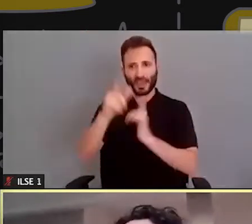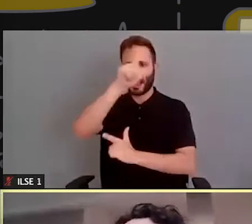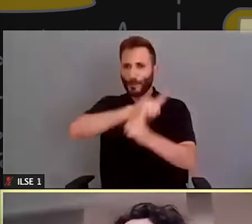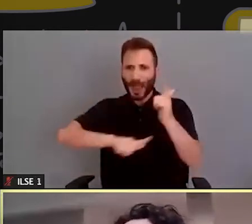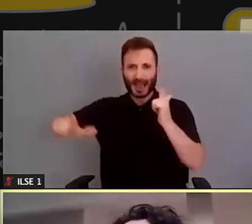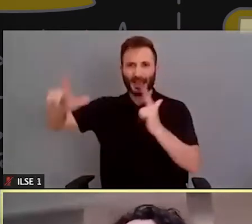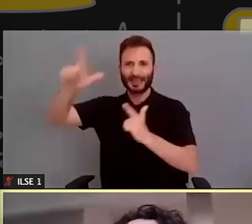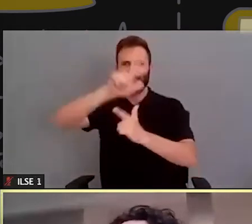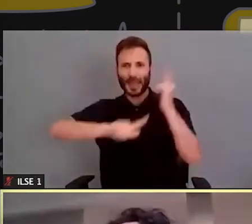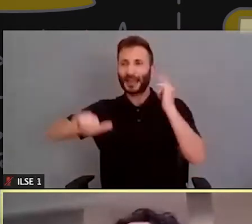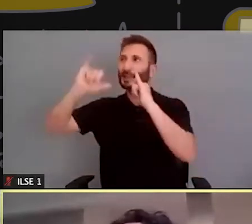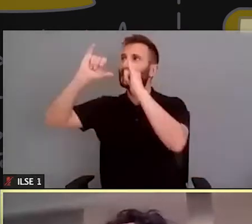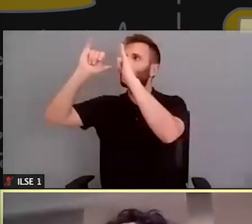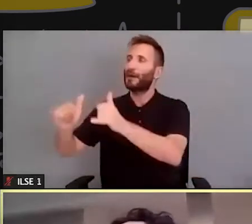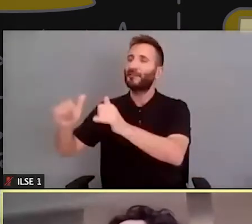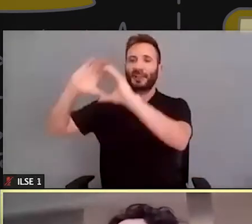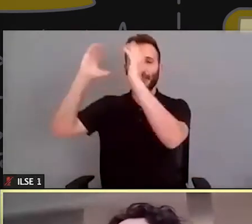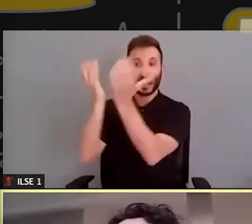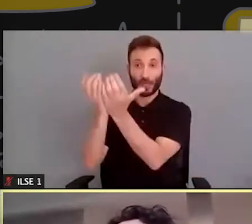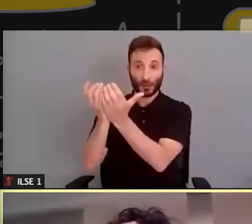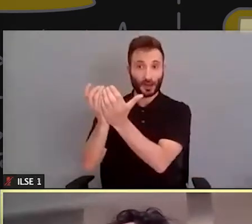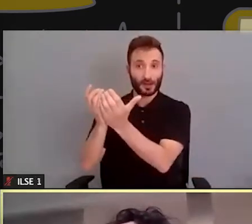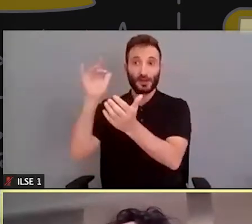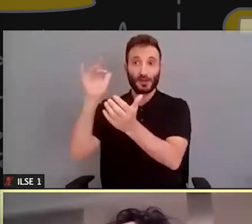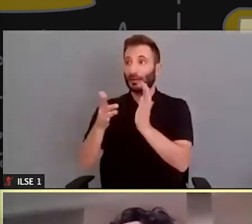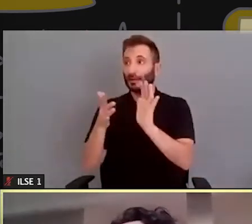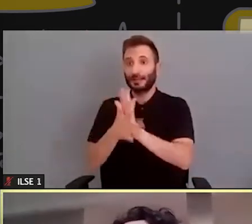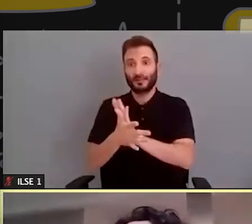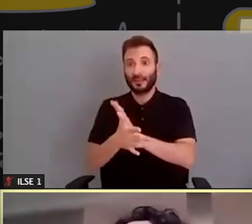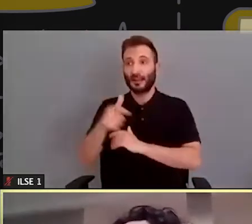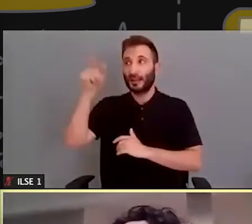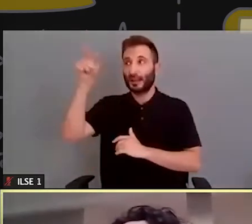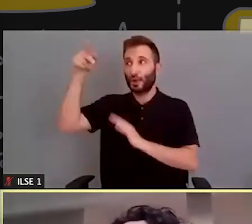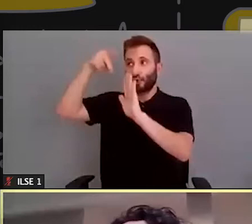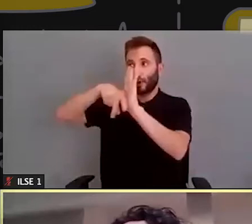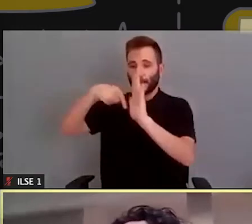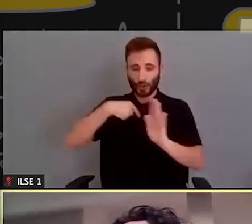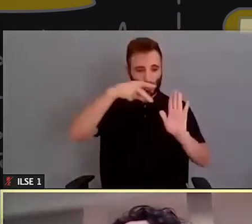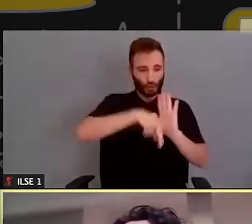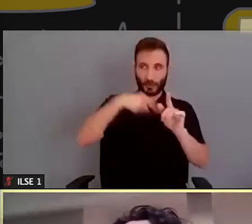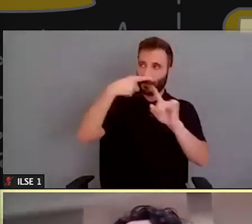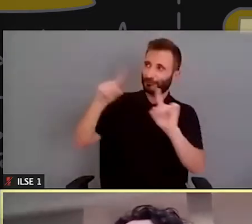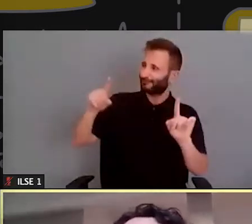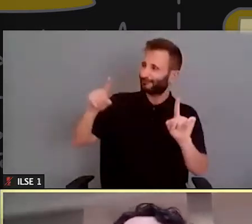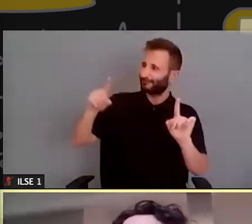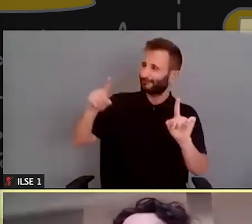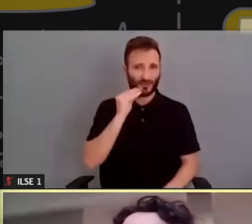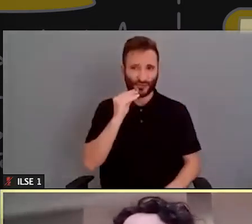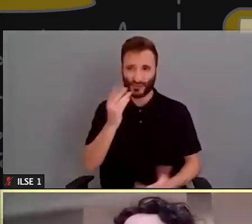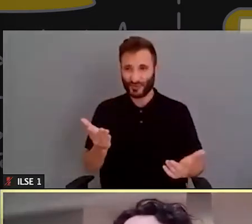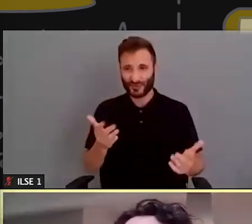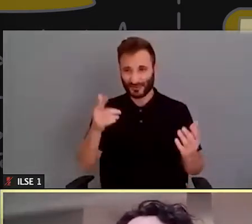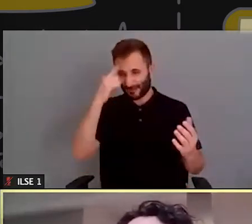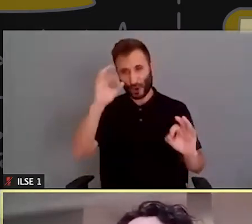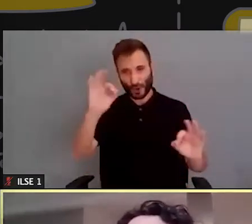un destino internacional y no tiene, digamos, ningún sentido que efectivamente utilicemos parámetros distintos, ¿no? Y esta base común,